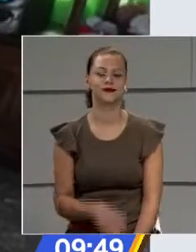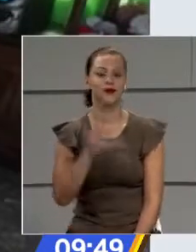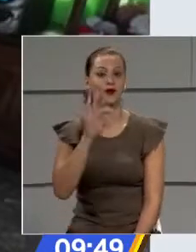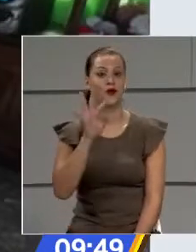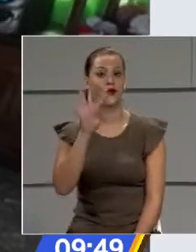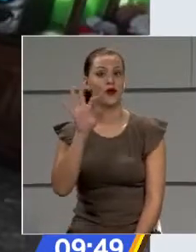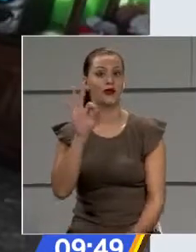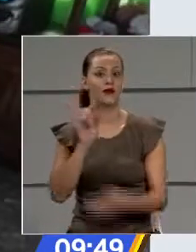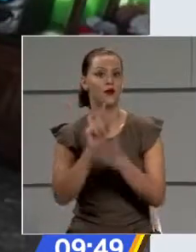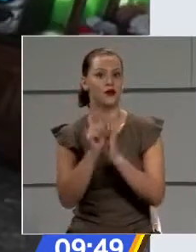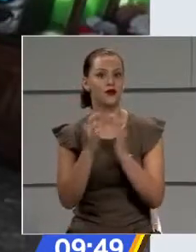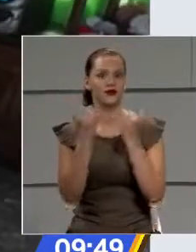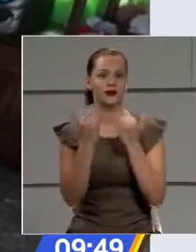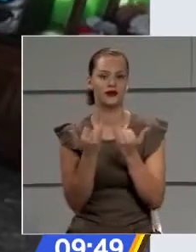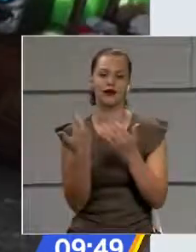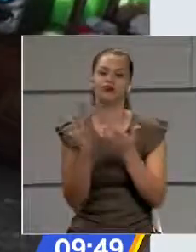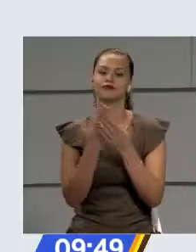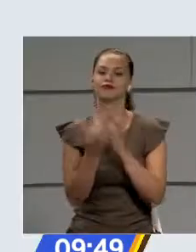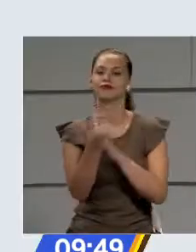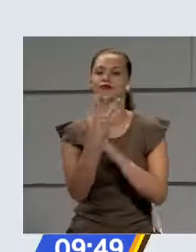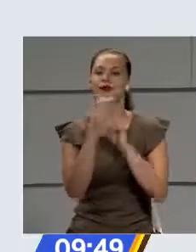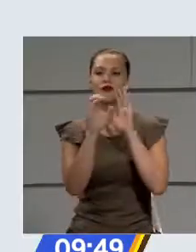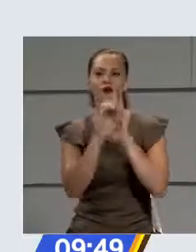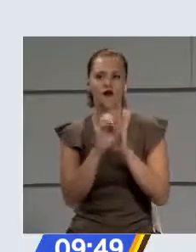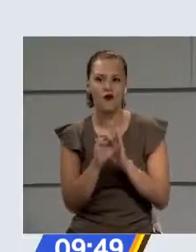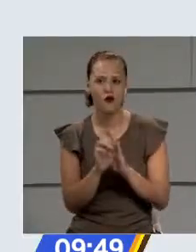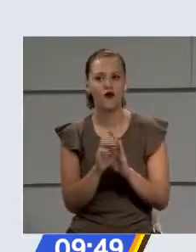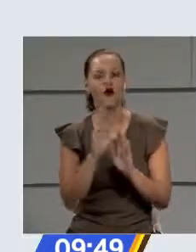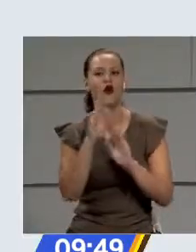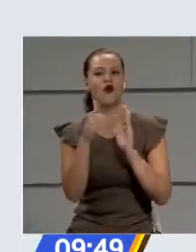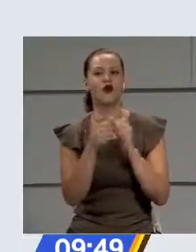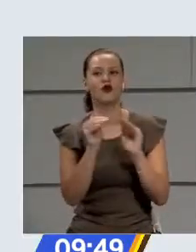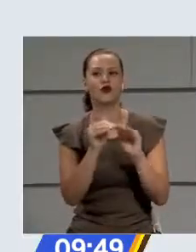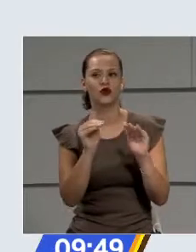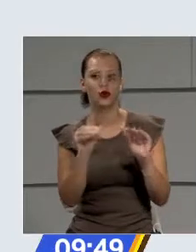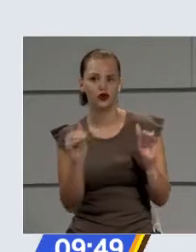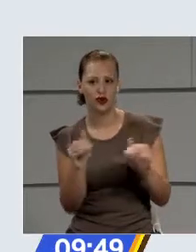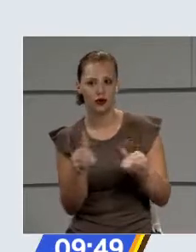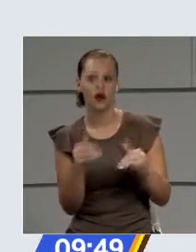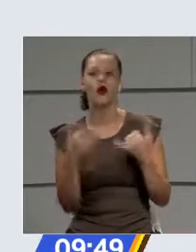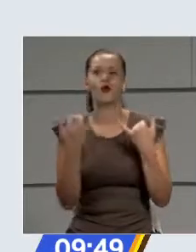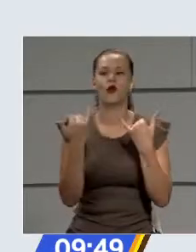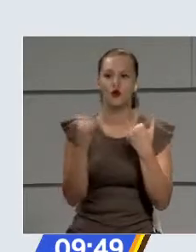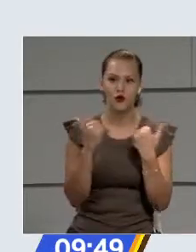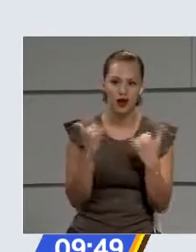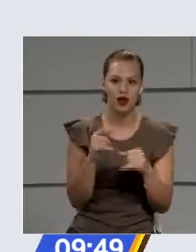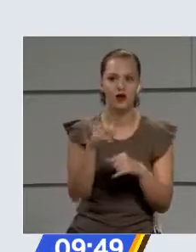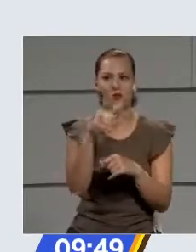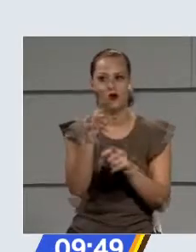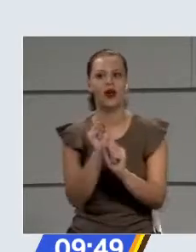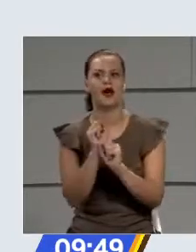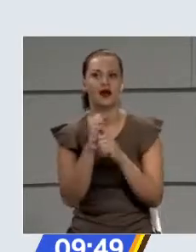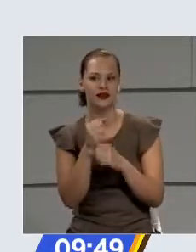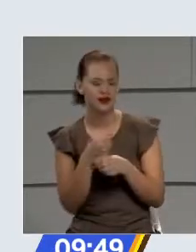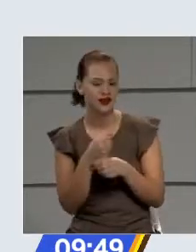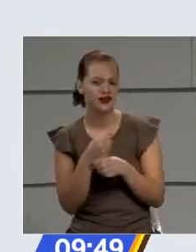Y ahí nos hacen llegar ustedes las imágenes, fotografías de todos los chicos, de los juegos que están